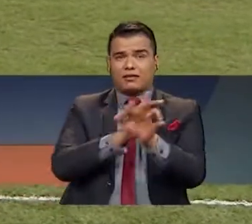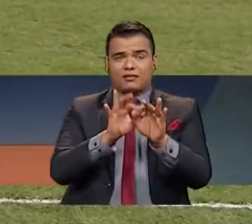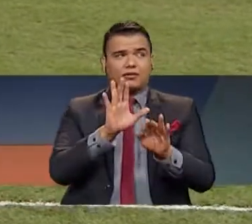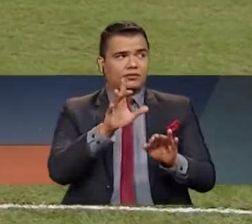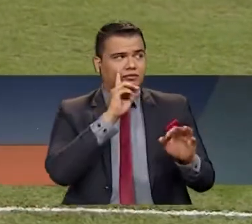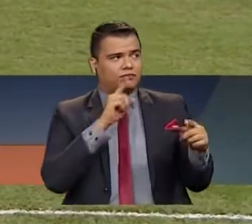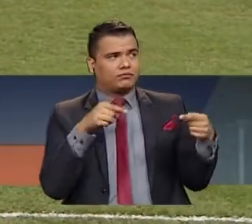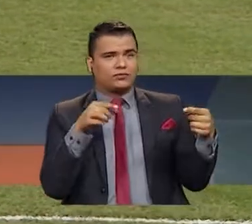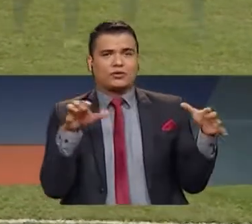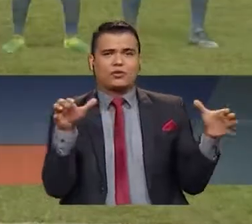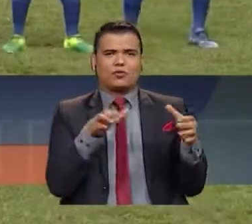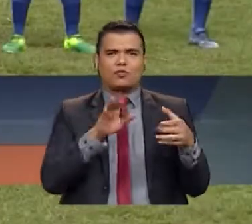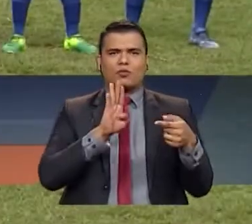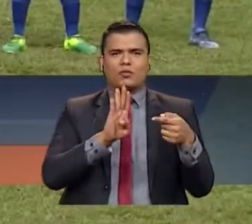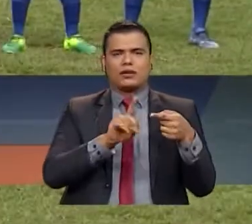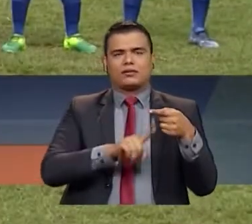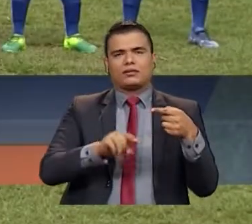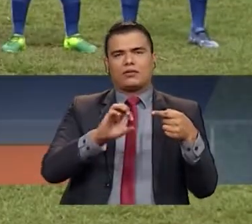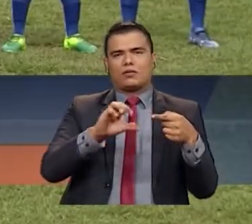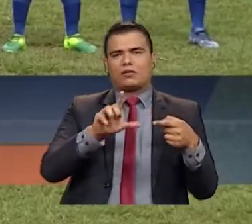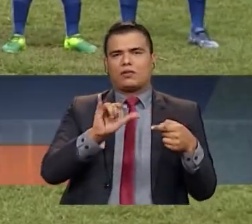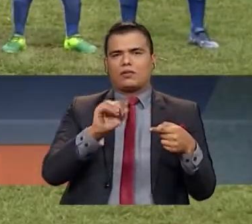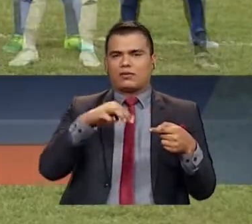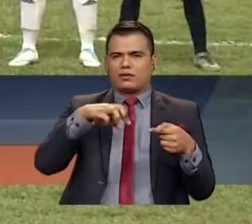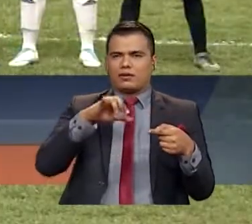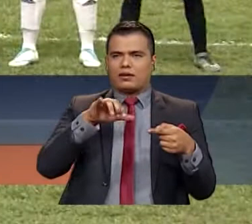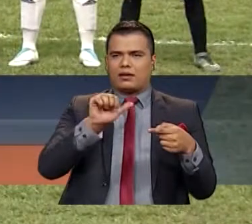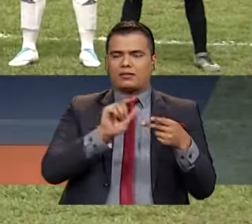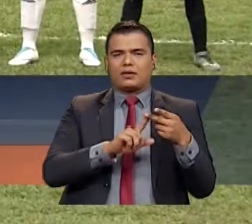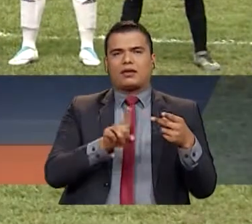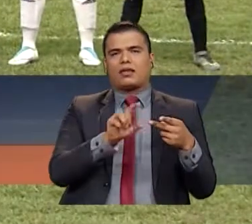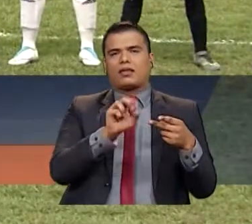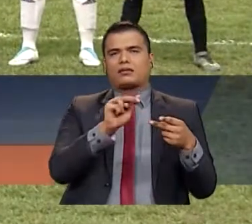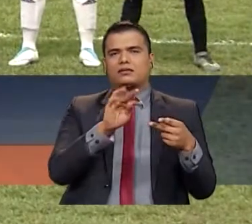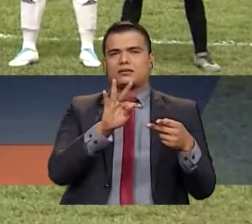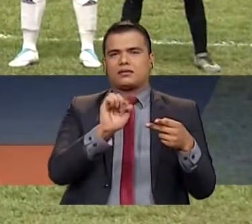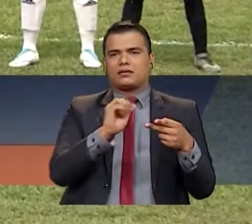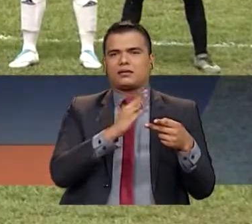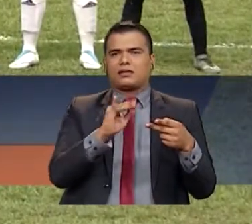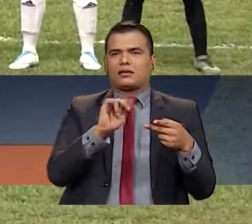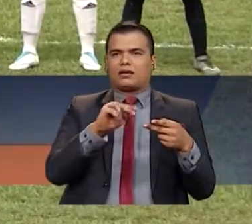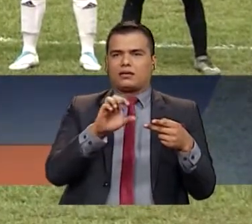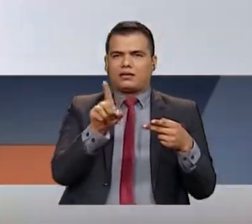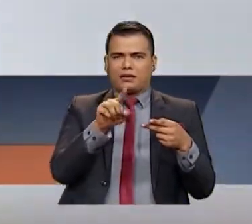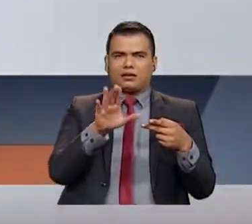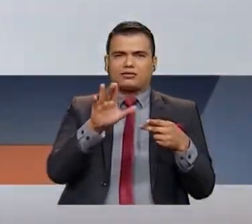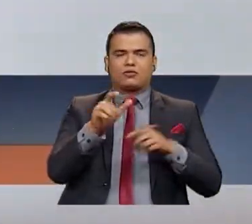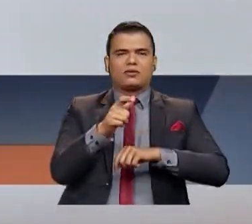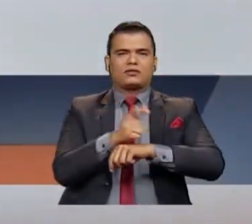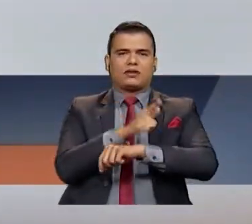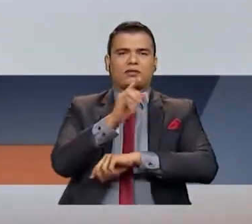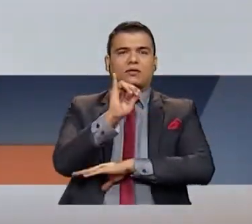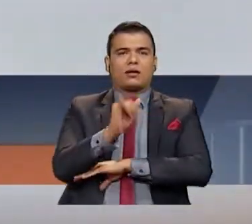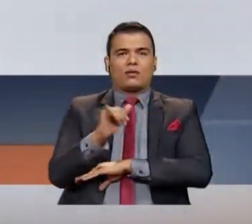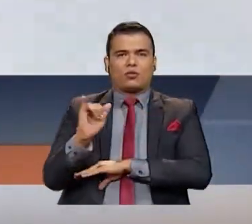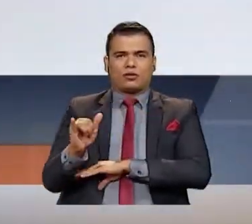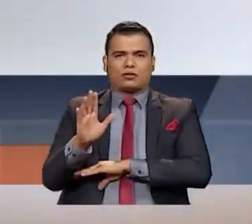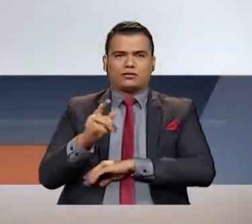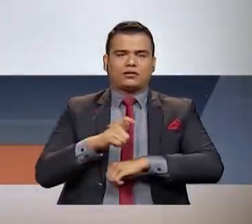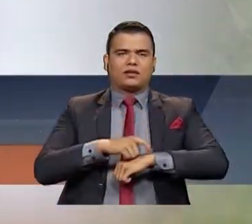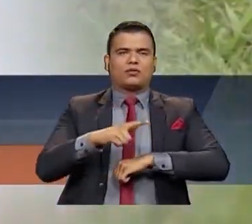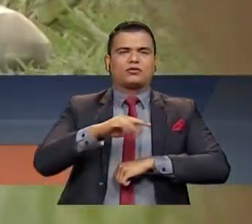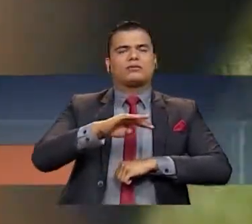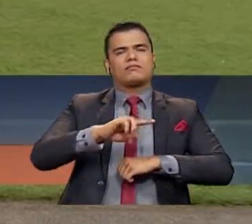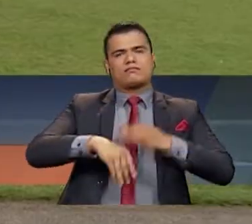enfrentaron por el grupo B, Depor Olimpia y Santa Inés, en el estadio Cacique de Jamundí. En los primeros 90 minutos